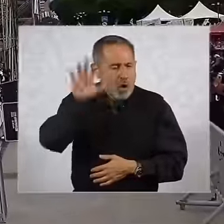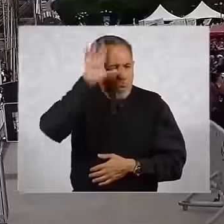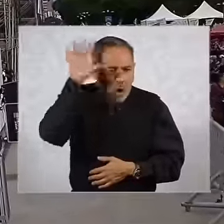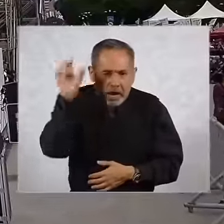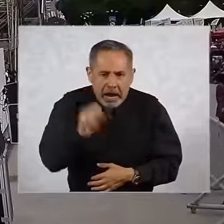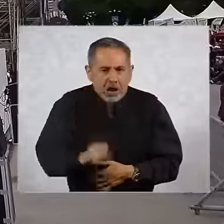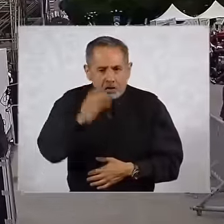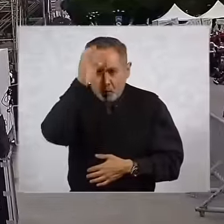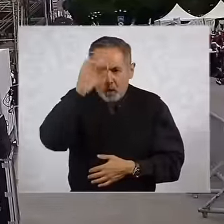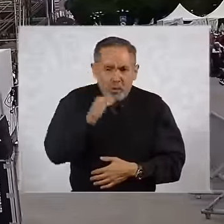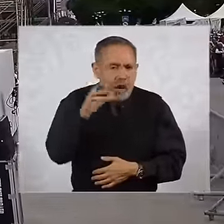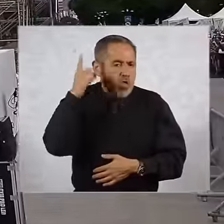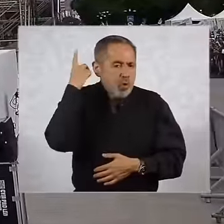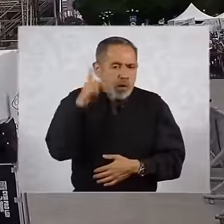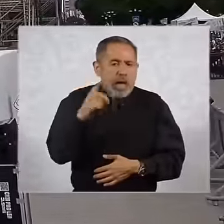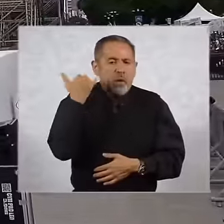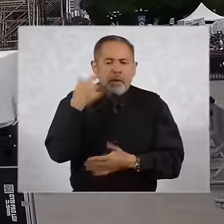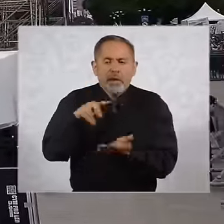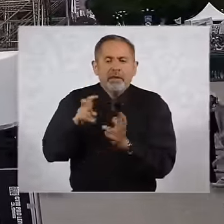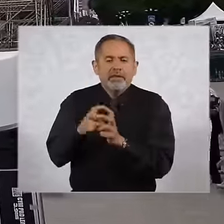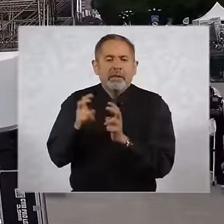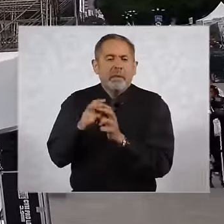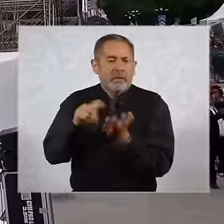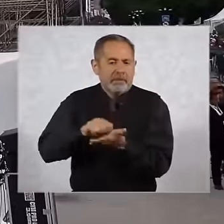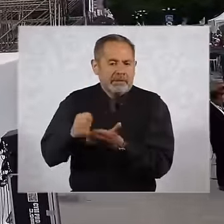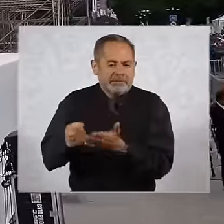Morelos, Coahuila, Durango y Tamaulipas.